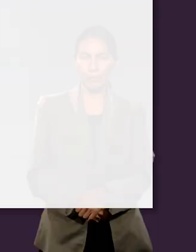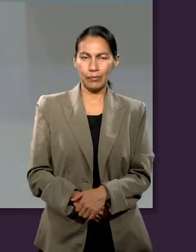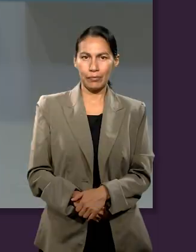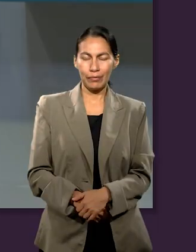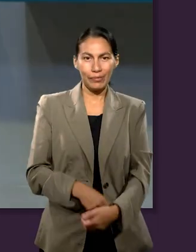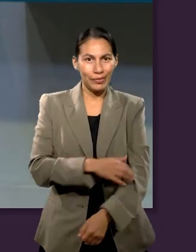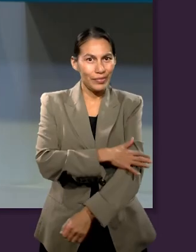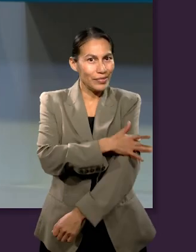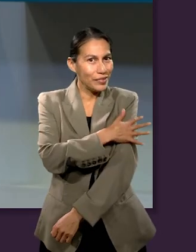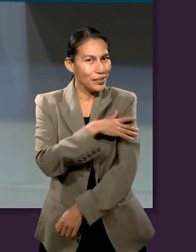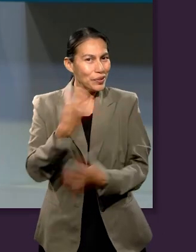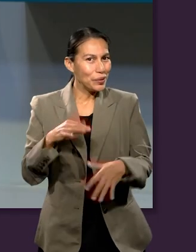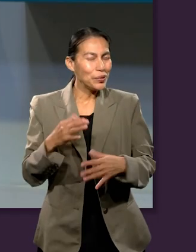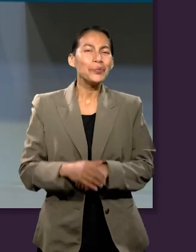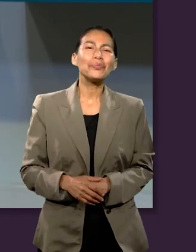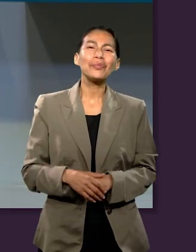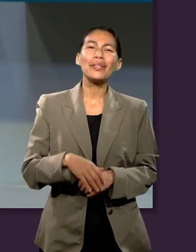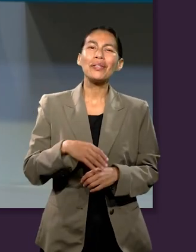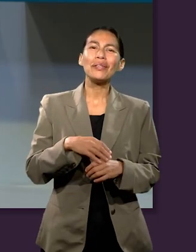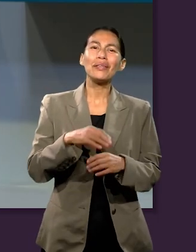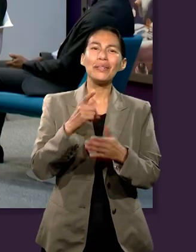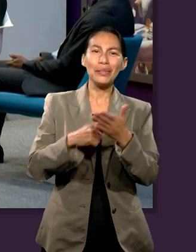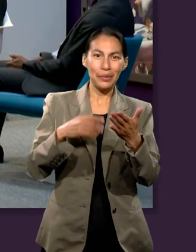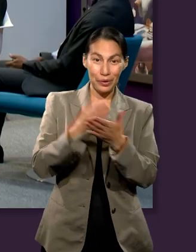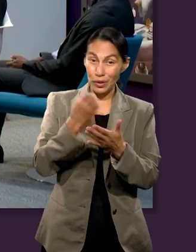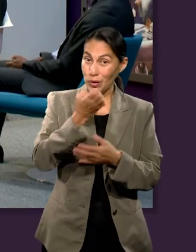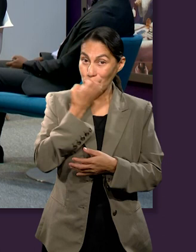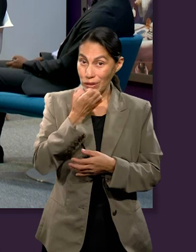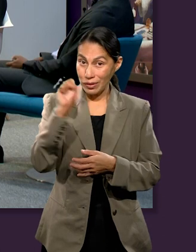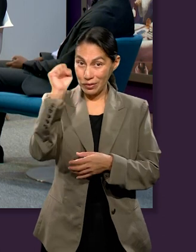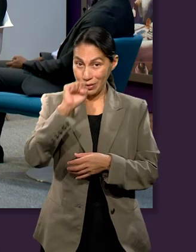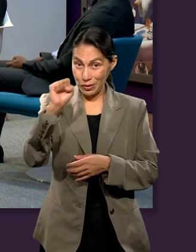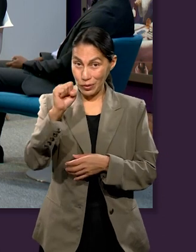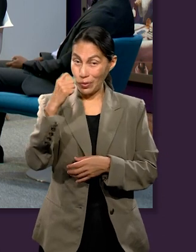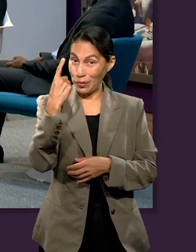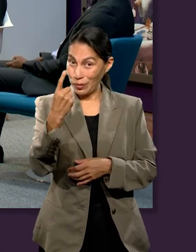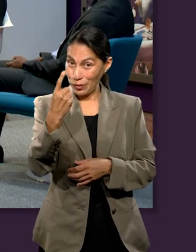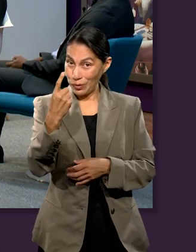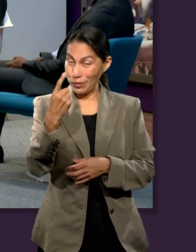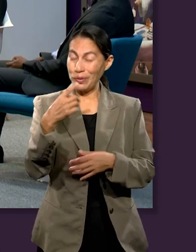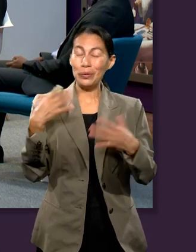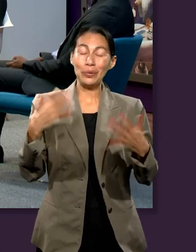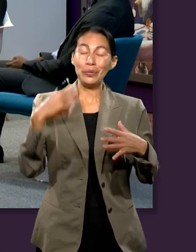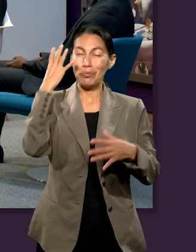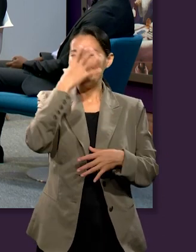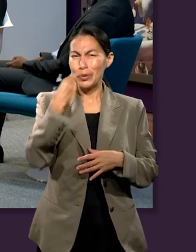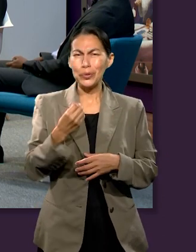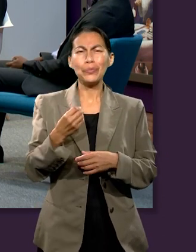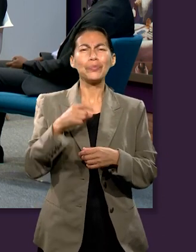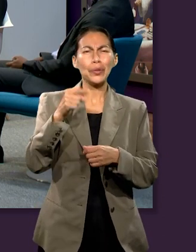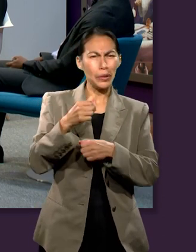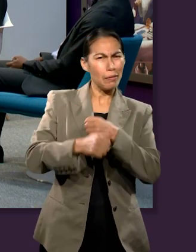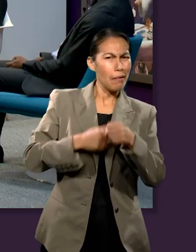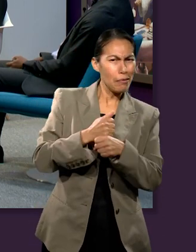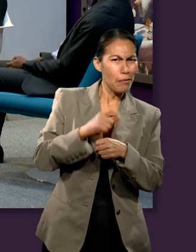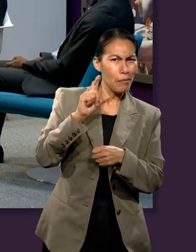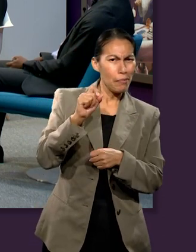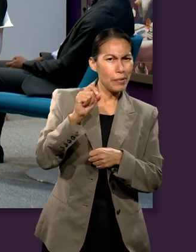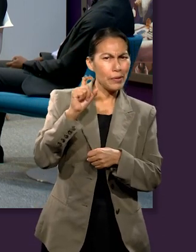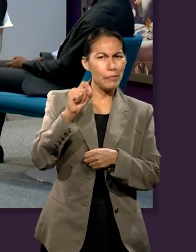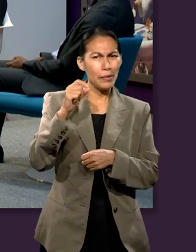es muy emocionante el estudio de esta semana de la primera lección del primer trimestre del año